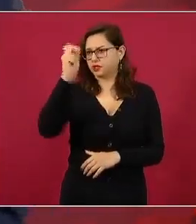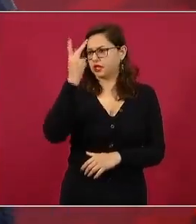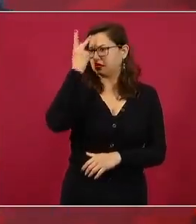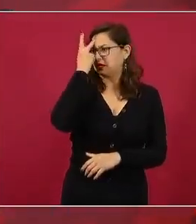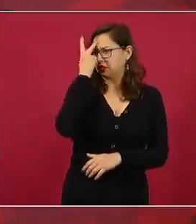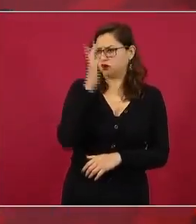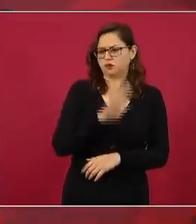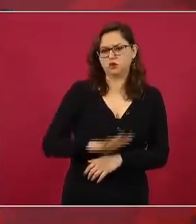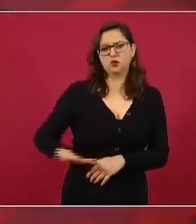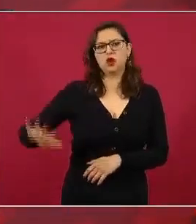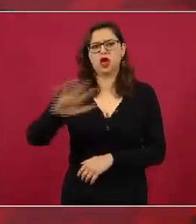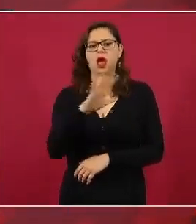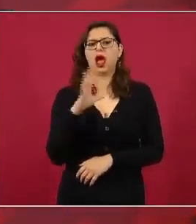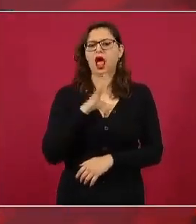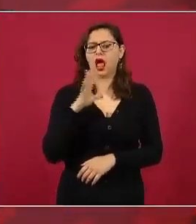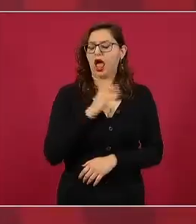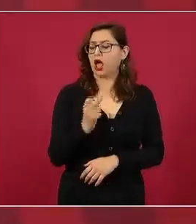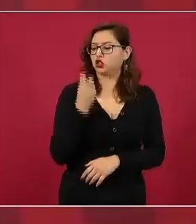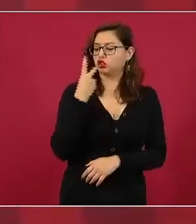Uno,